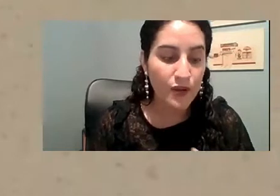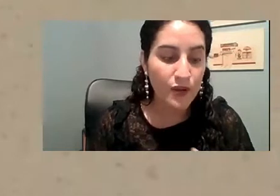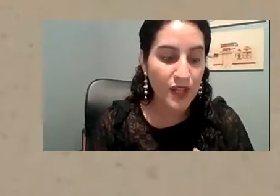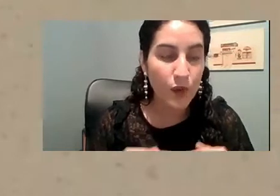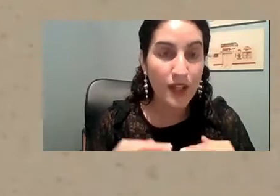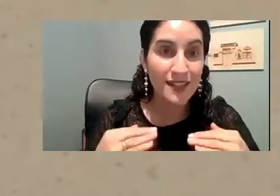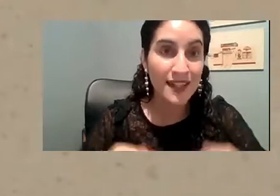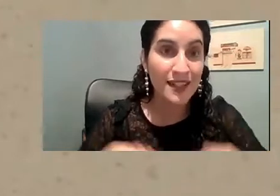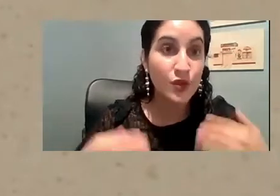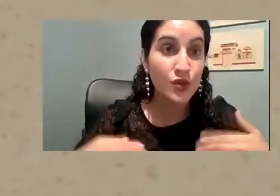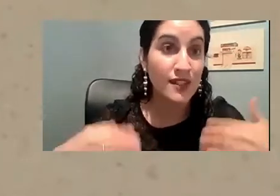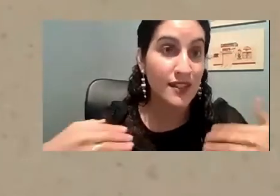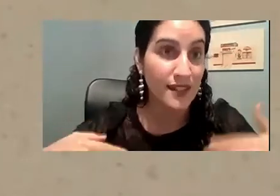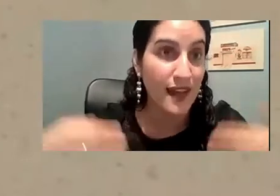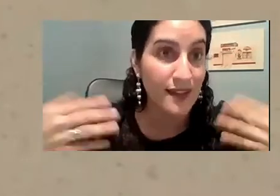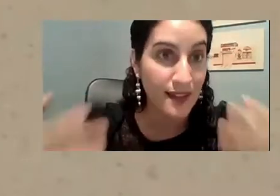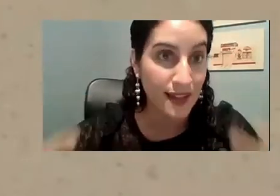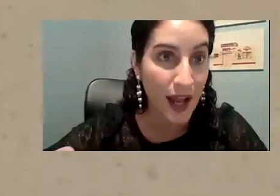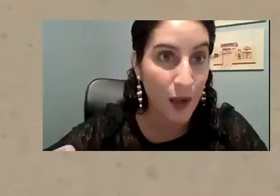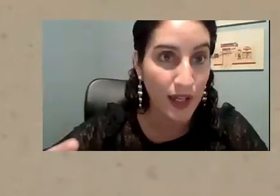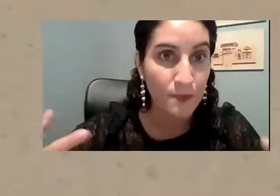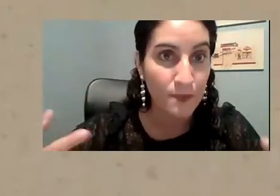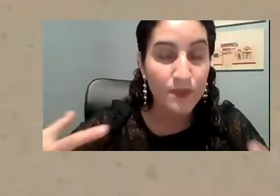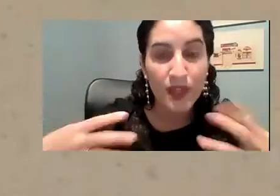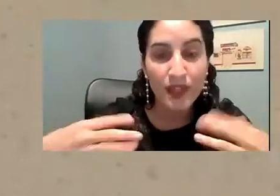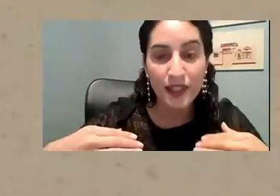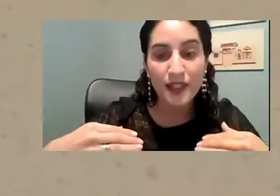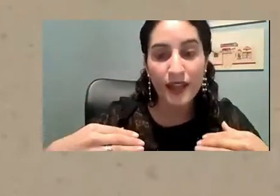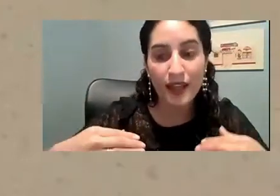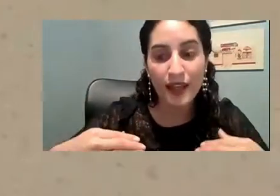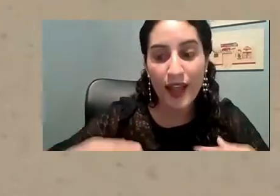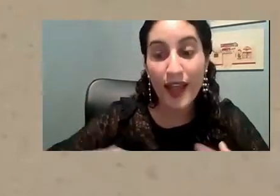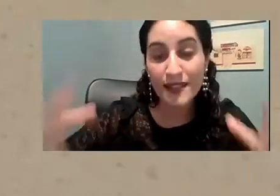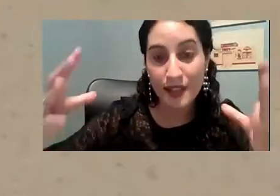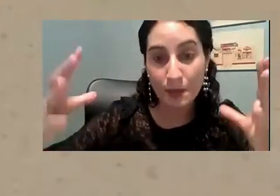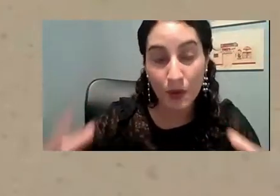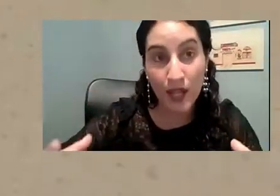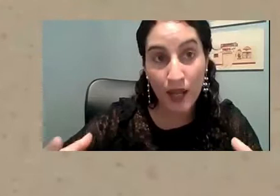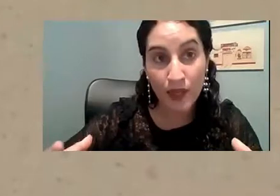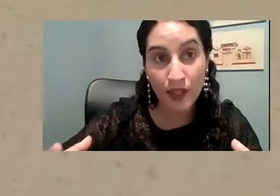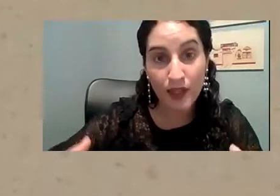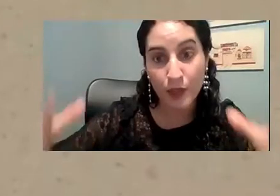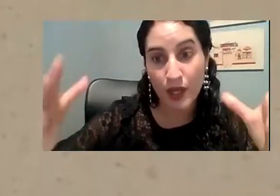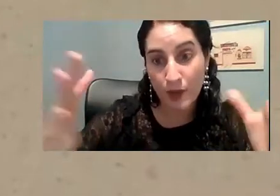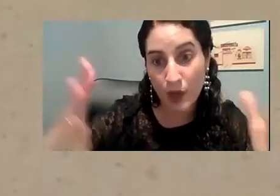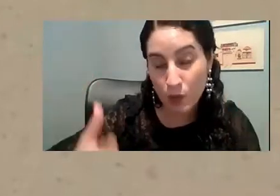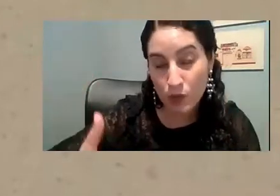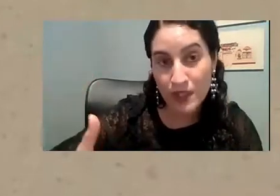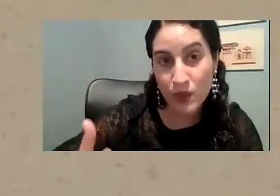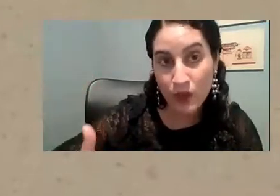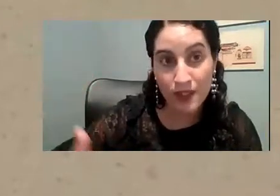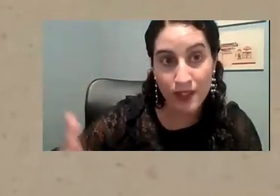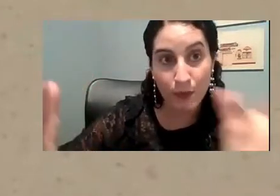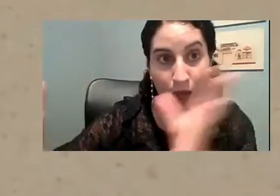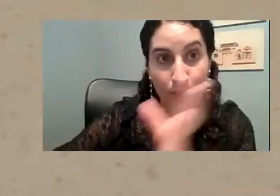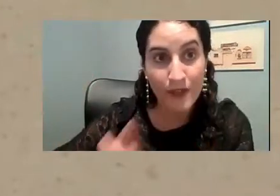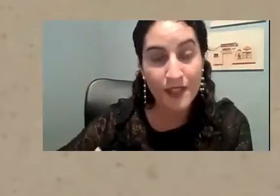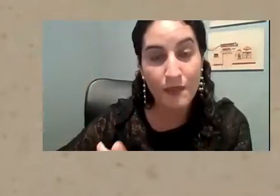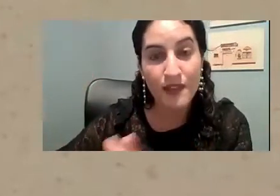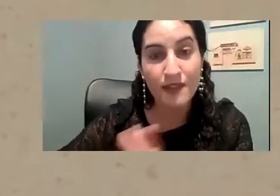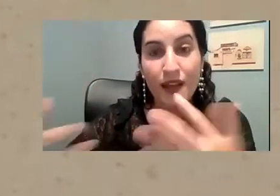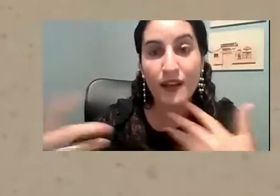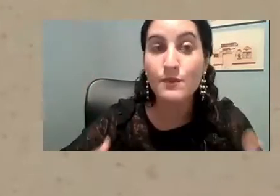para conocer cuáles eran sus necesidades en el aula. Y este programa, el programa Cosmovisiones y el